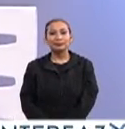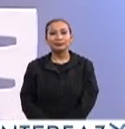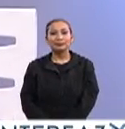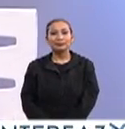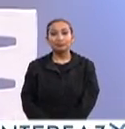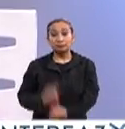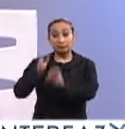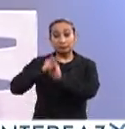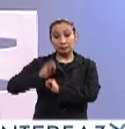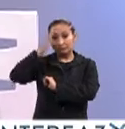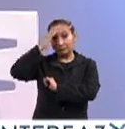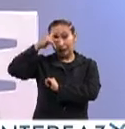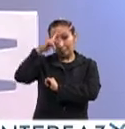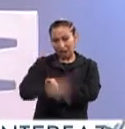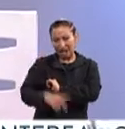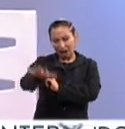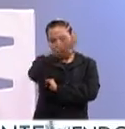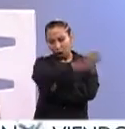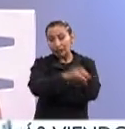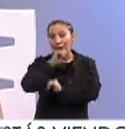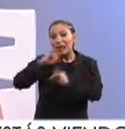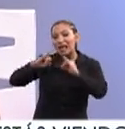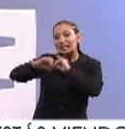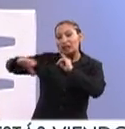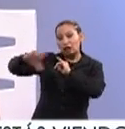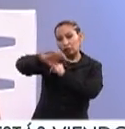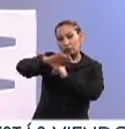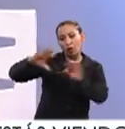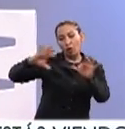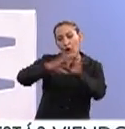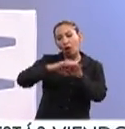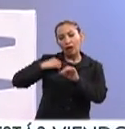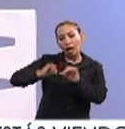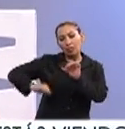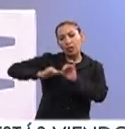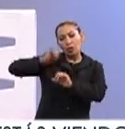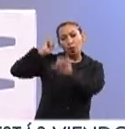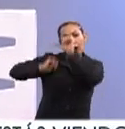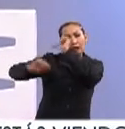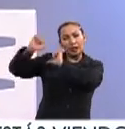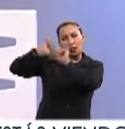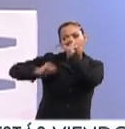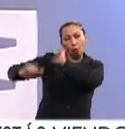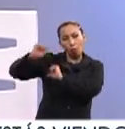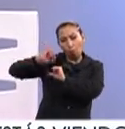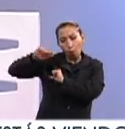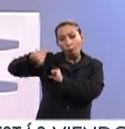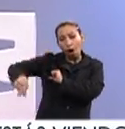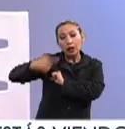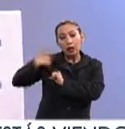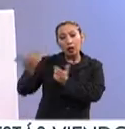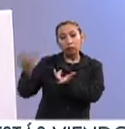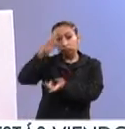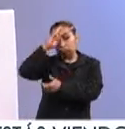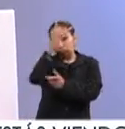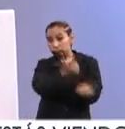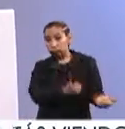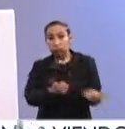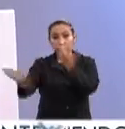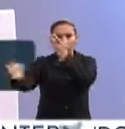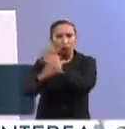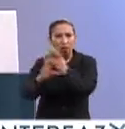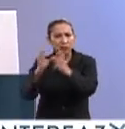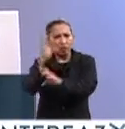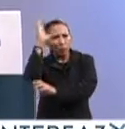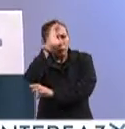Y las autoridades de nuestro país, además de las instituciones involucradas con los vestigios arqueológicos, combaten el tráfico ilícito de